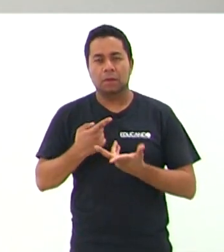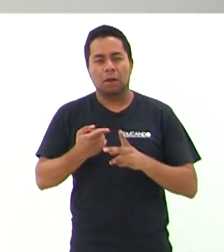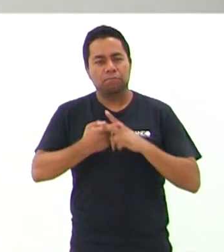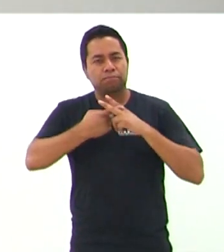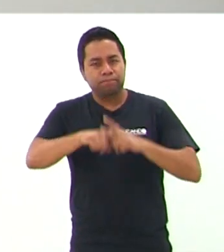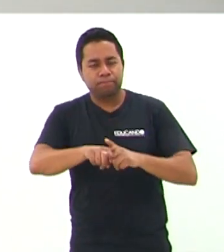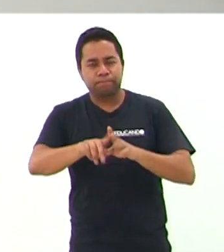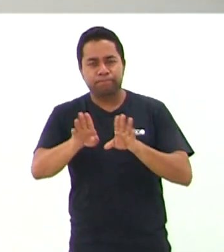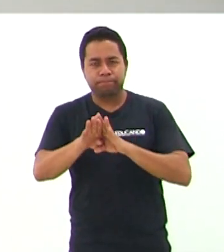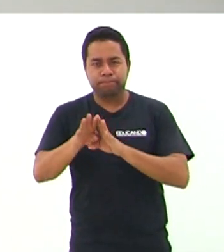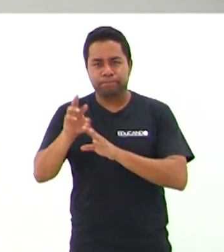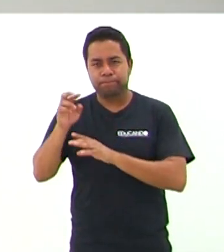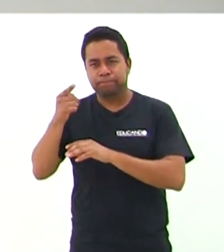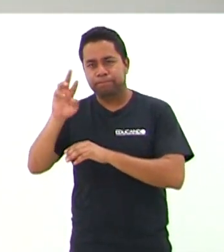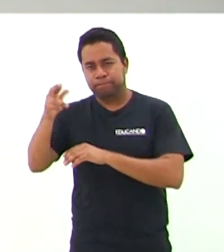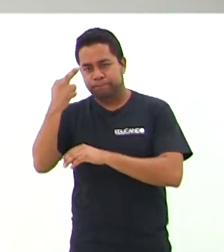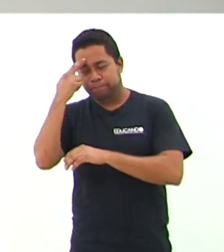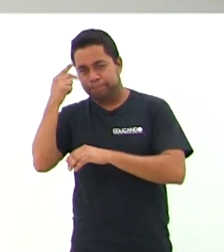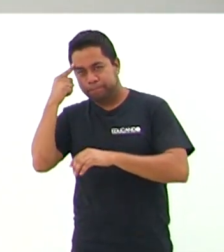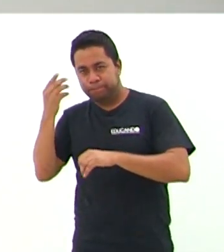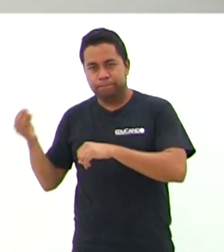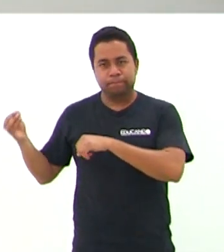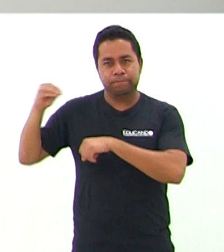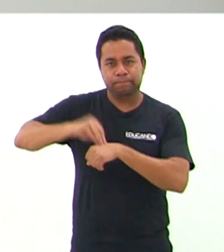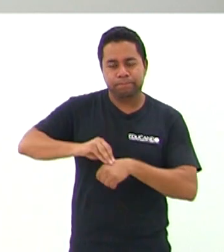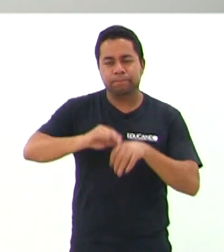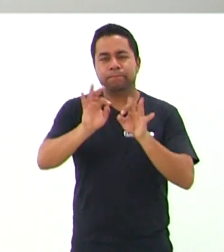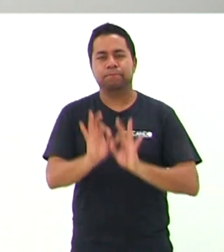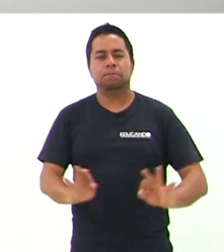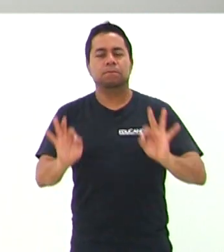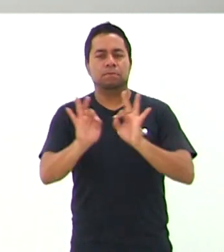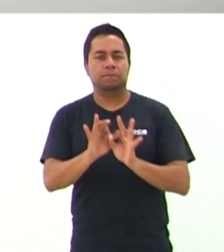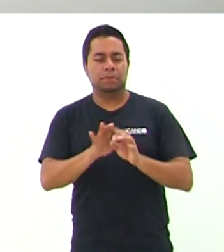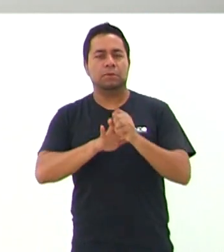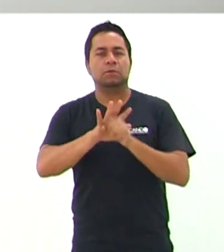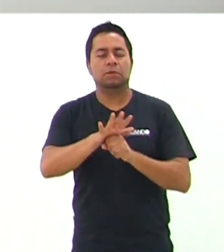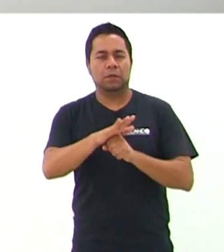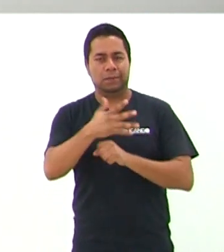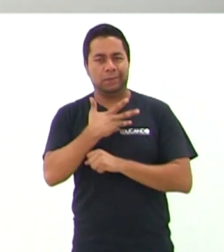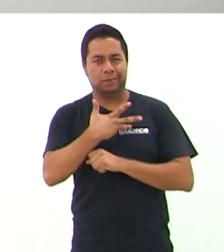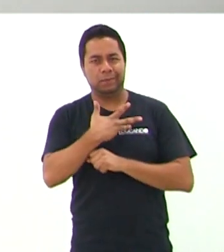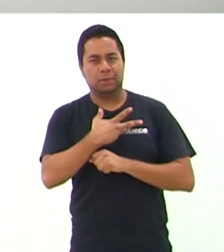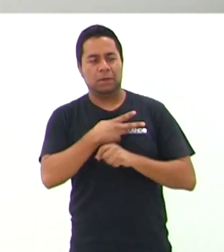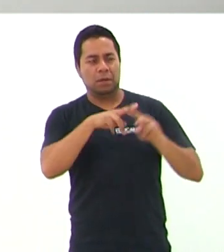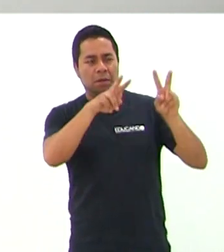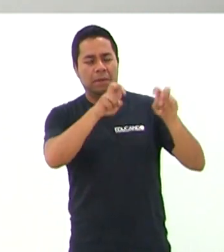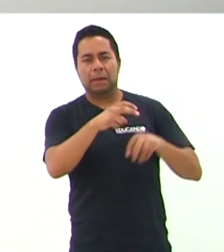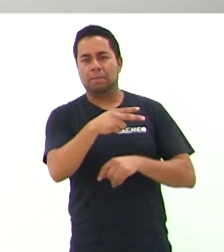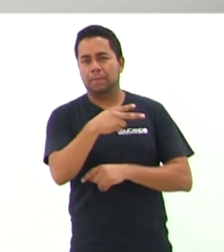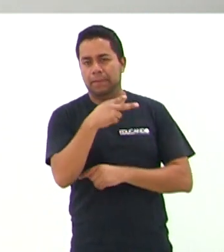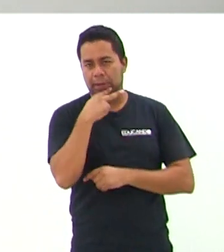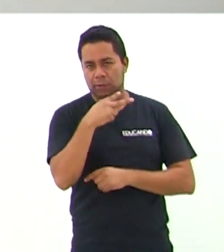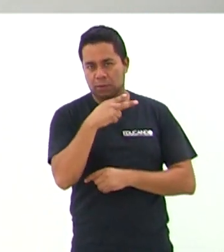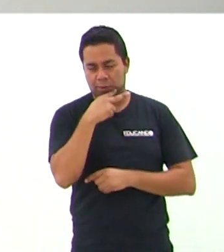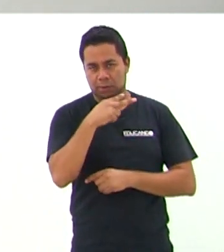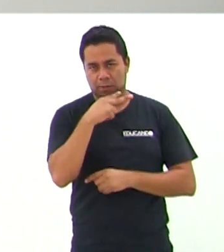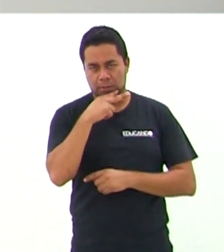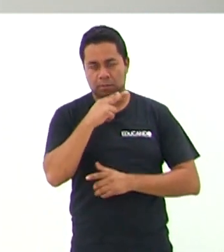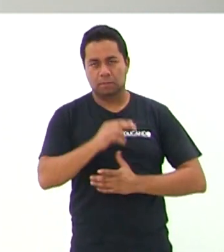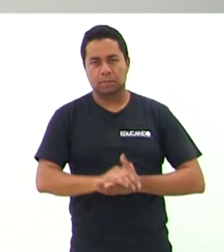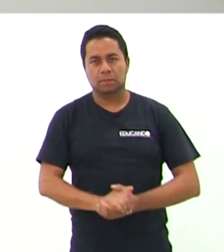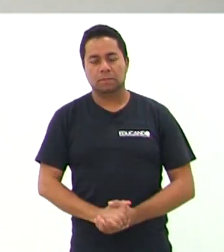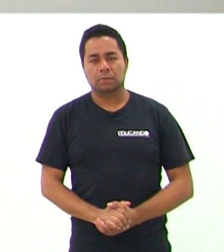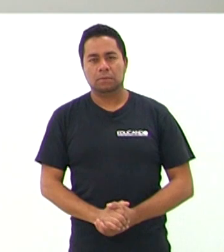recordando partes importantes de lo que son los verbos, ¿bien?